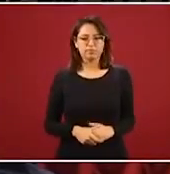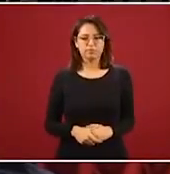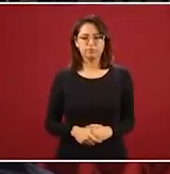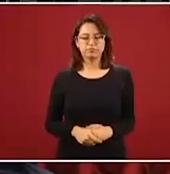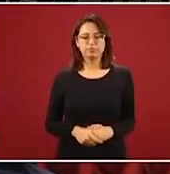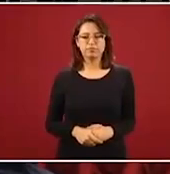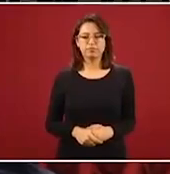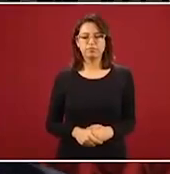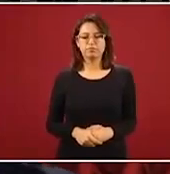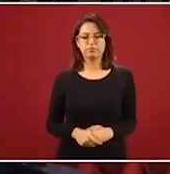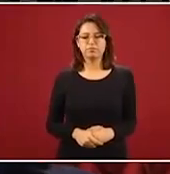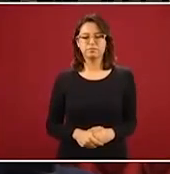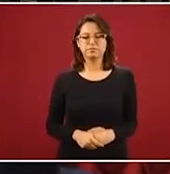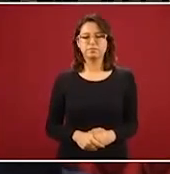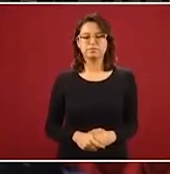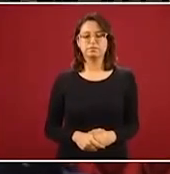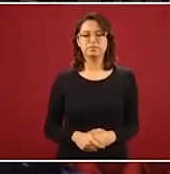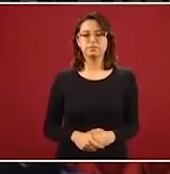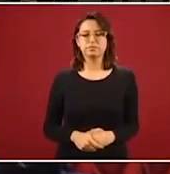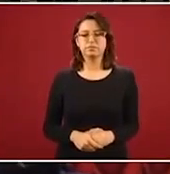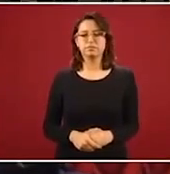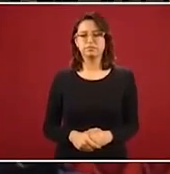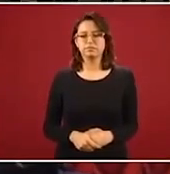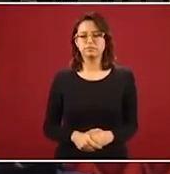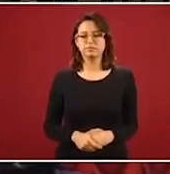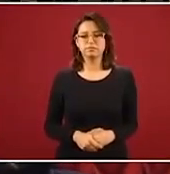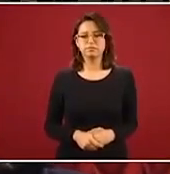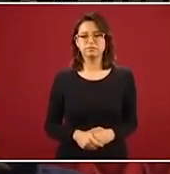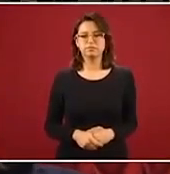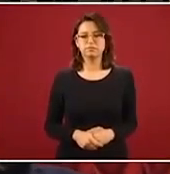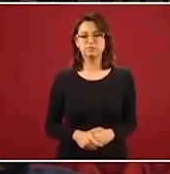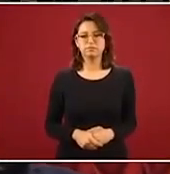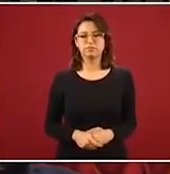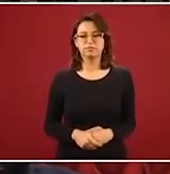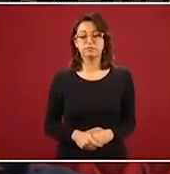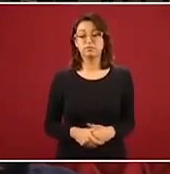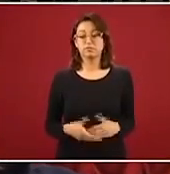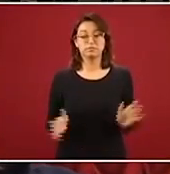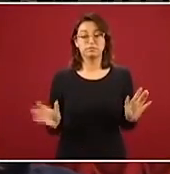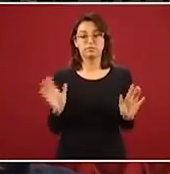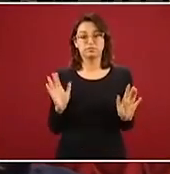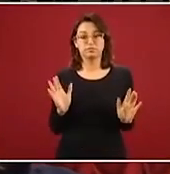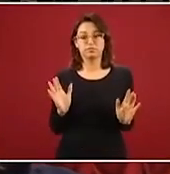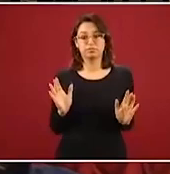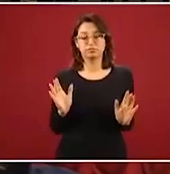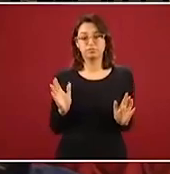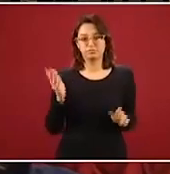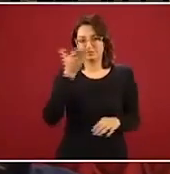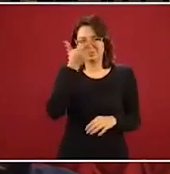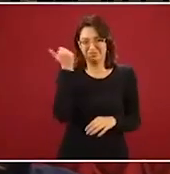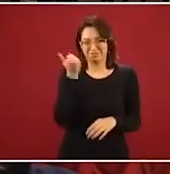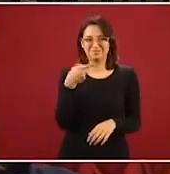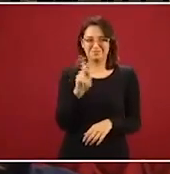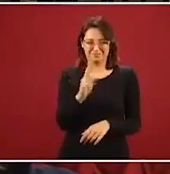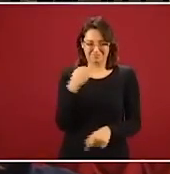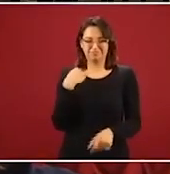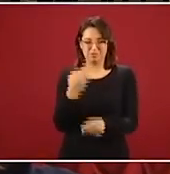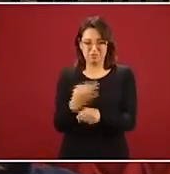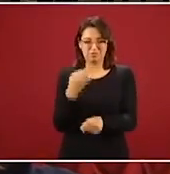Con permiso, señor. Bien, no tengo el detalle, pero ahorita lo pregunto de inmediato, pero